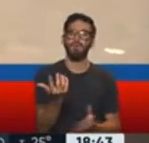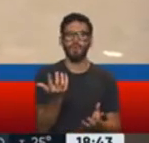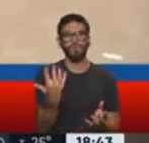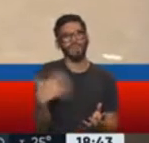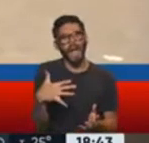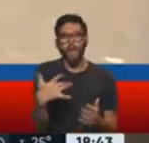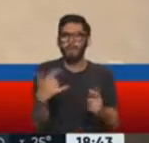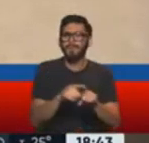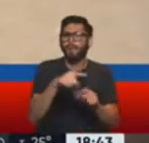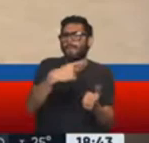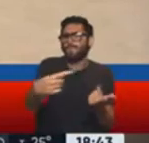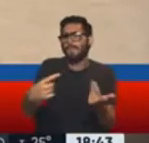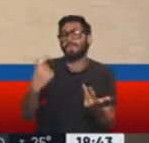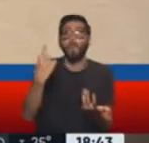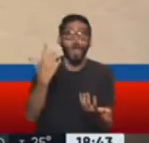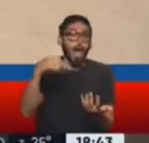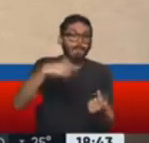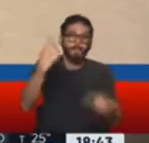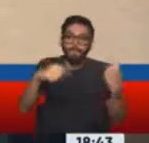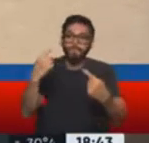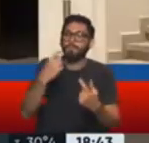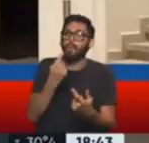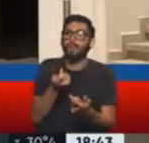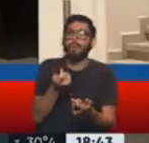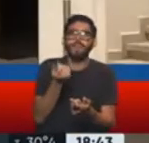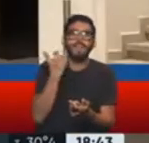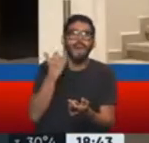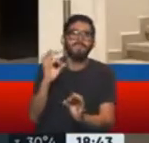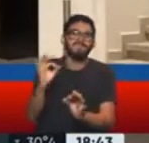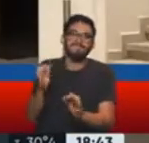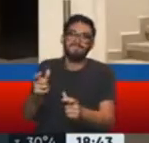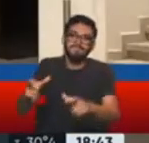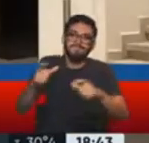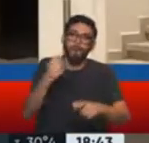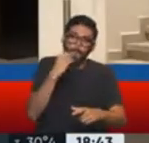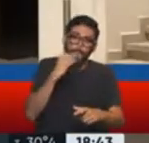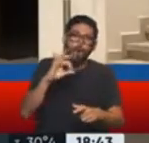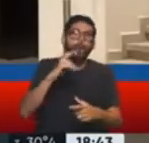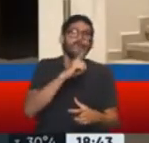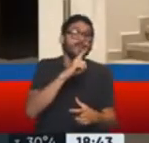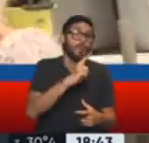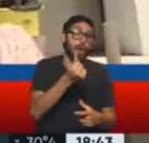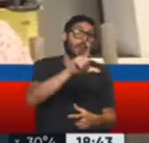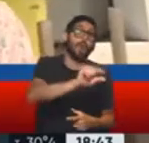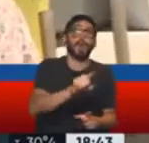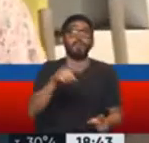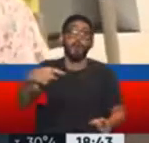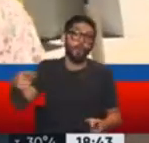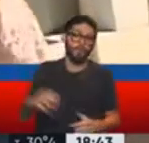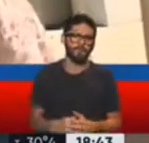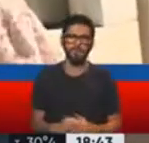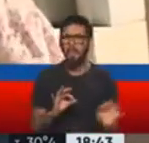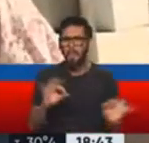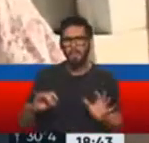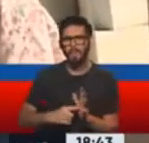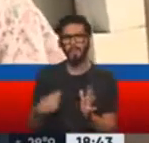por lo menos hay variedad y se puede comprar comida hecha y fruta. Hay cosas de fruta que están más barato que en otros lados. Igual que en Buenos Aires,